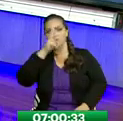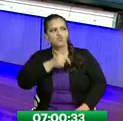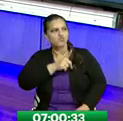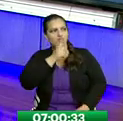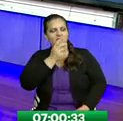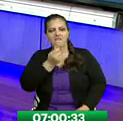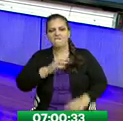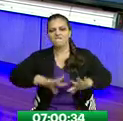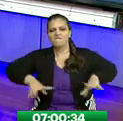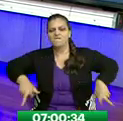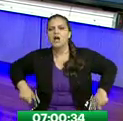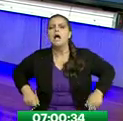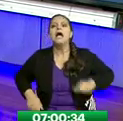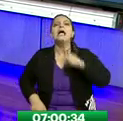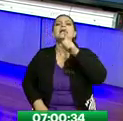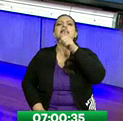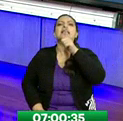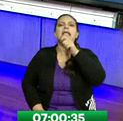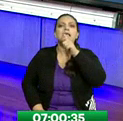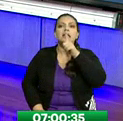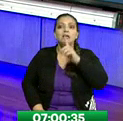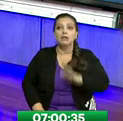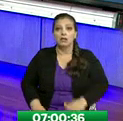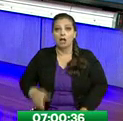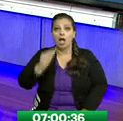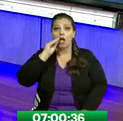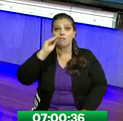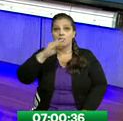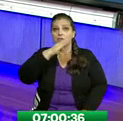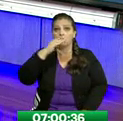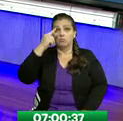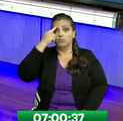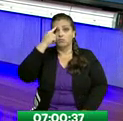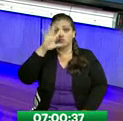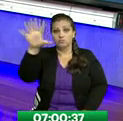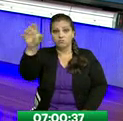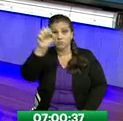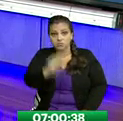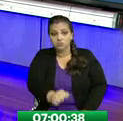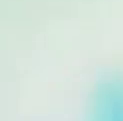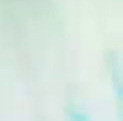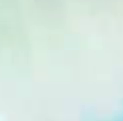la defensa técnica de algunos de los involucrados.